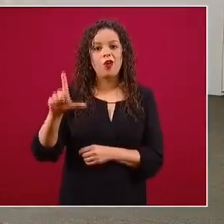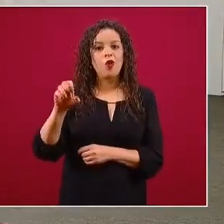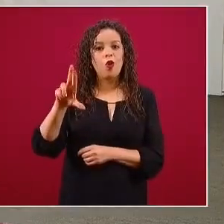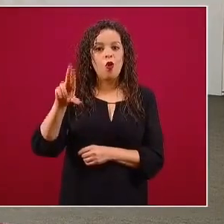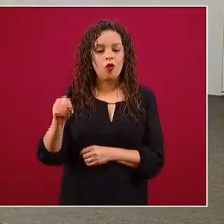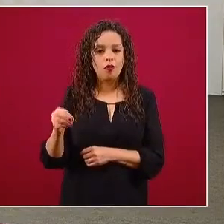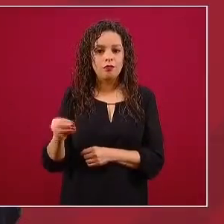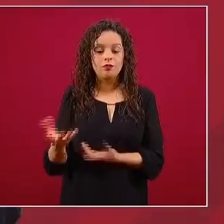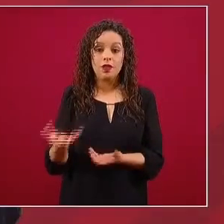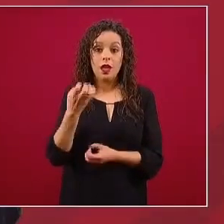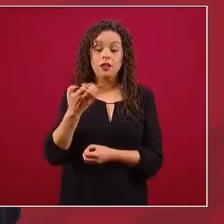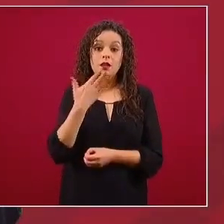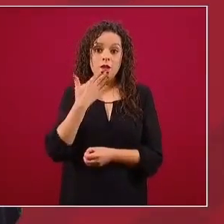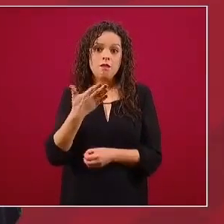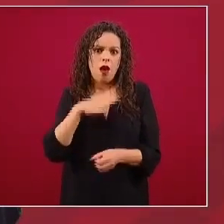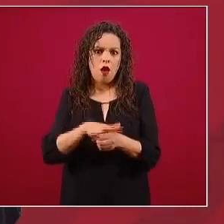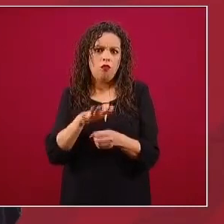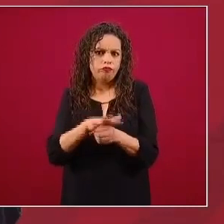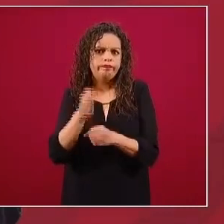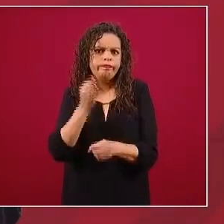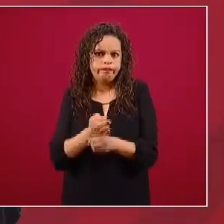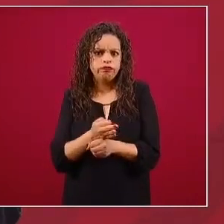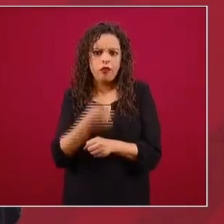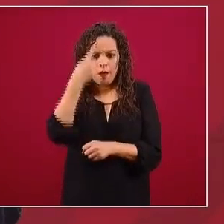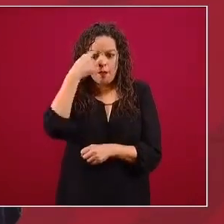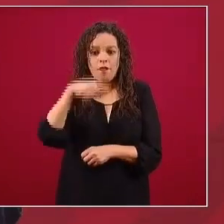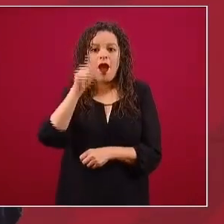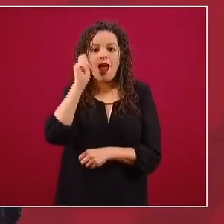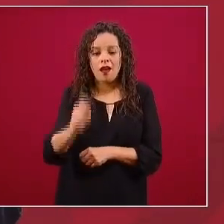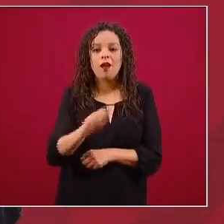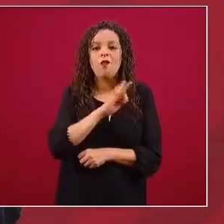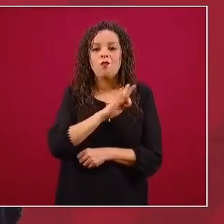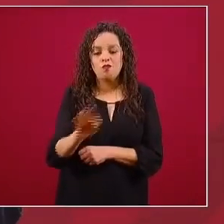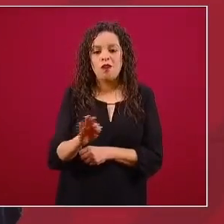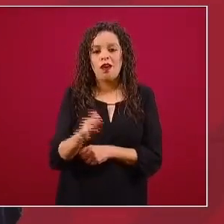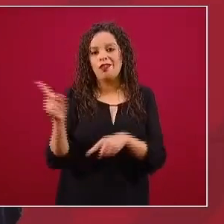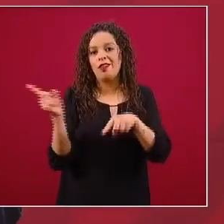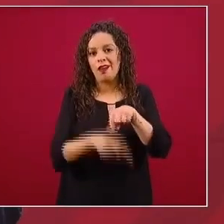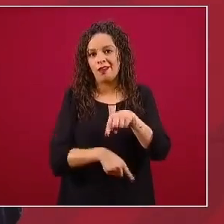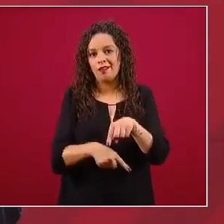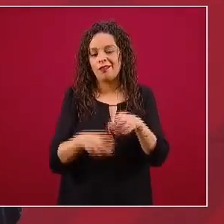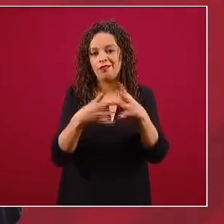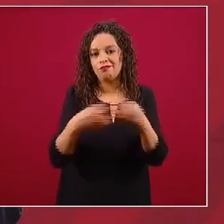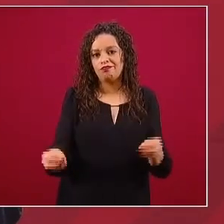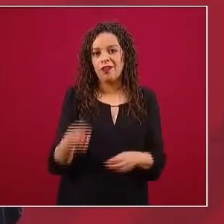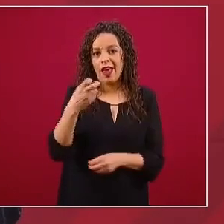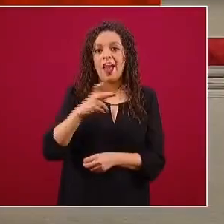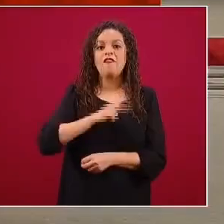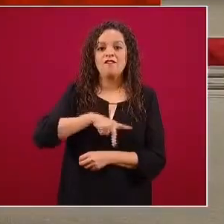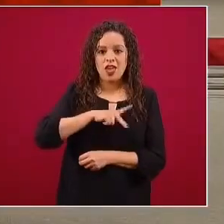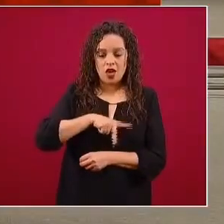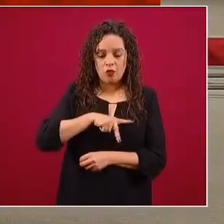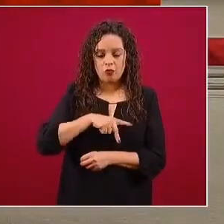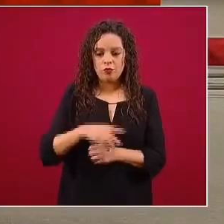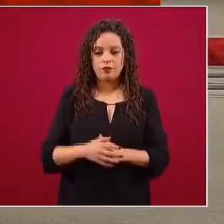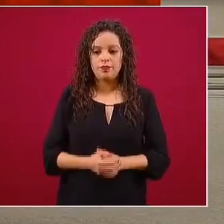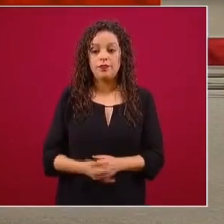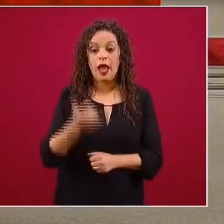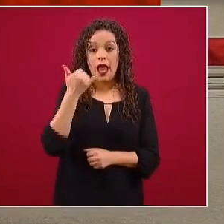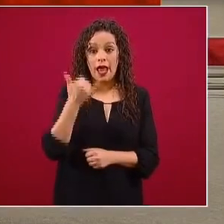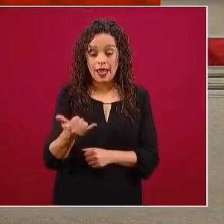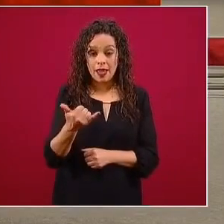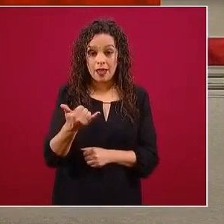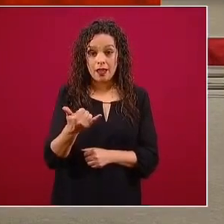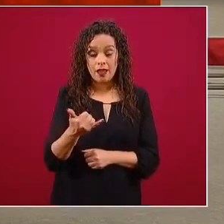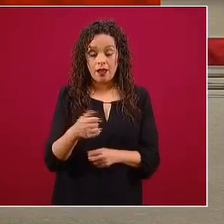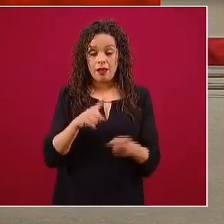de cloro es suficiente para eliminar a un virus como este. Lo segundo es que la concentración que se requeriría de virus,